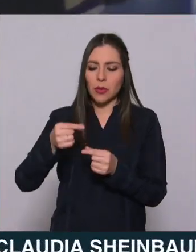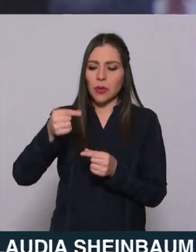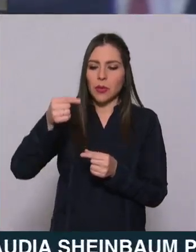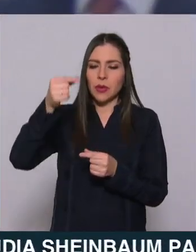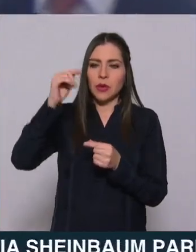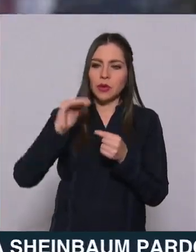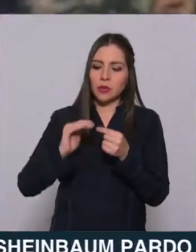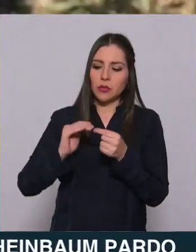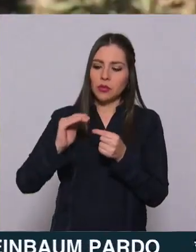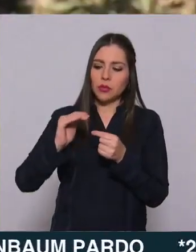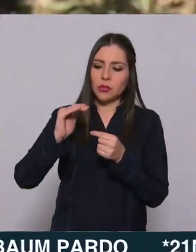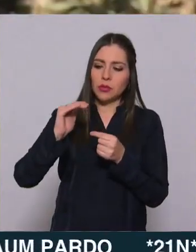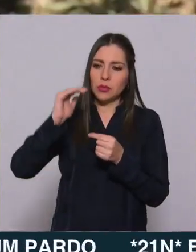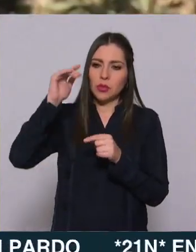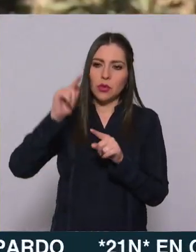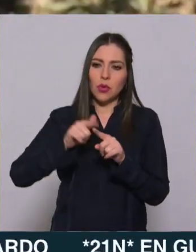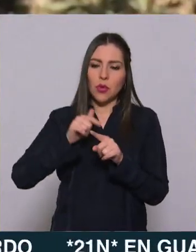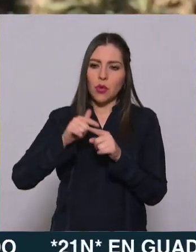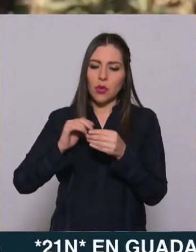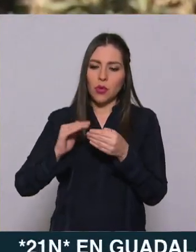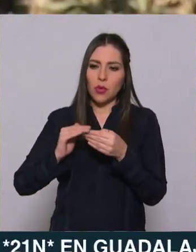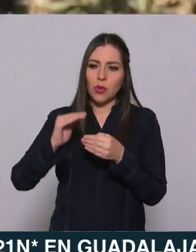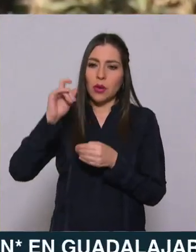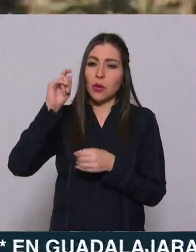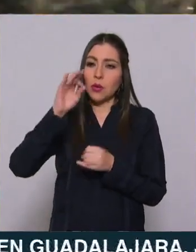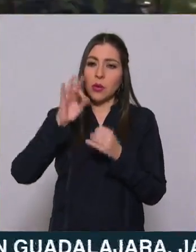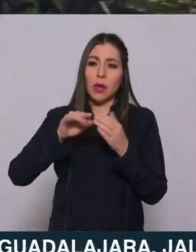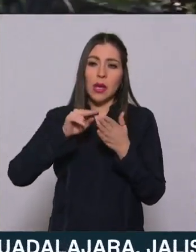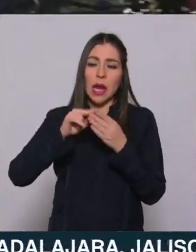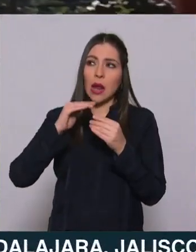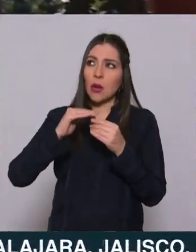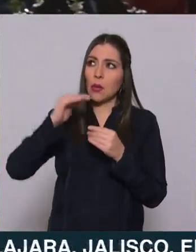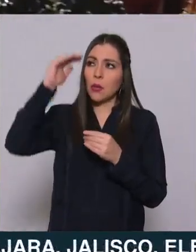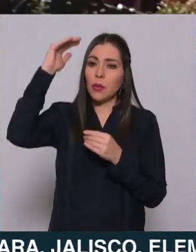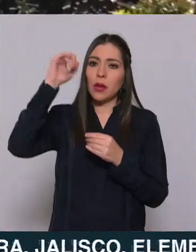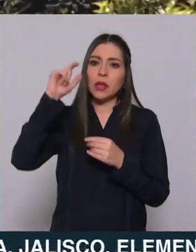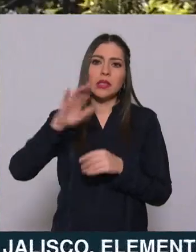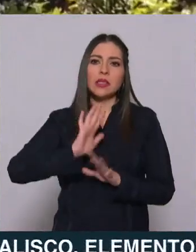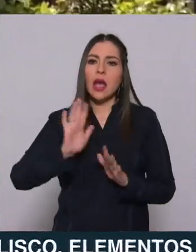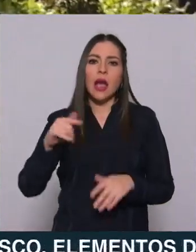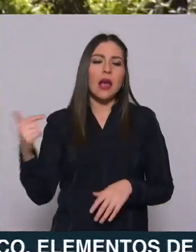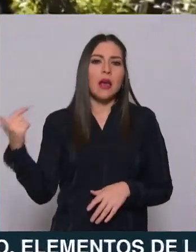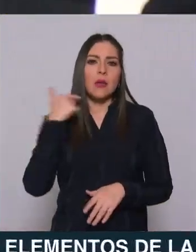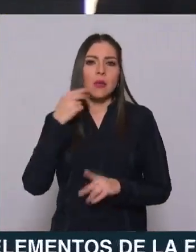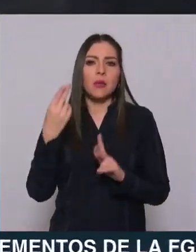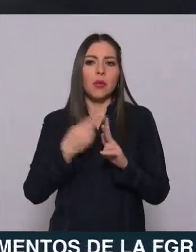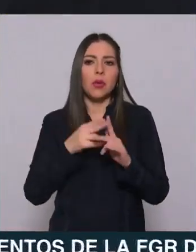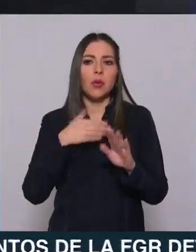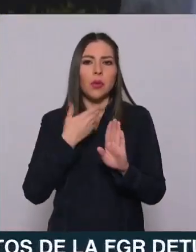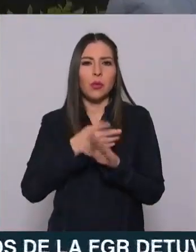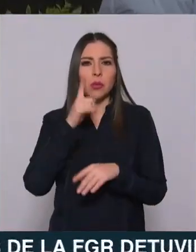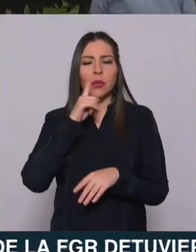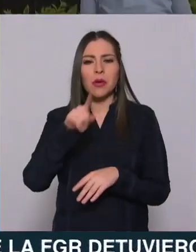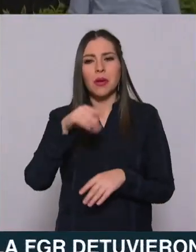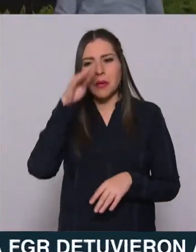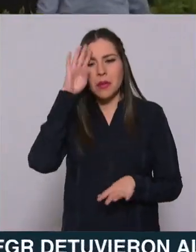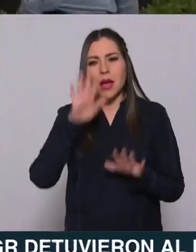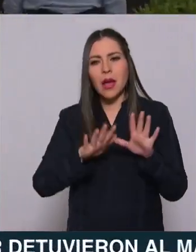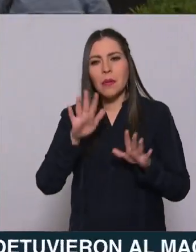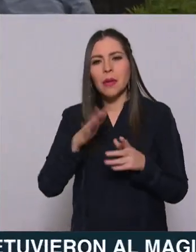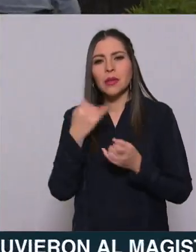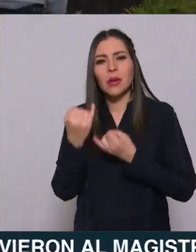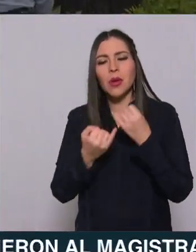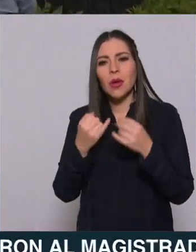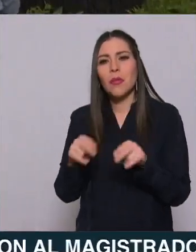va aumentando de color hasta llegar al negro, que es el feminicidio, ¿no? Y muchas veces creemos que las bromas,